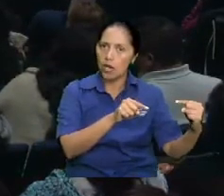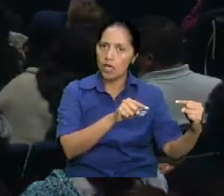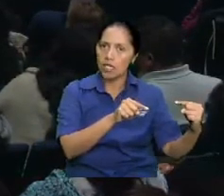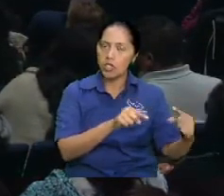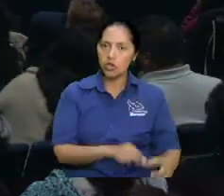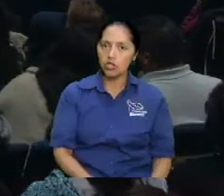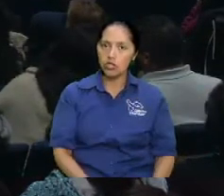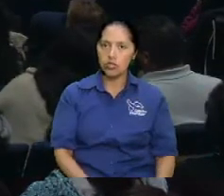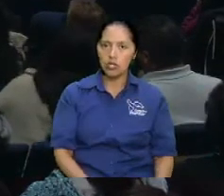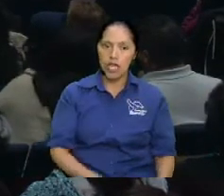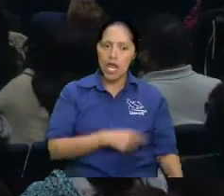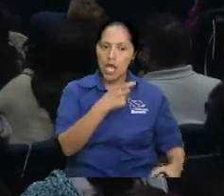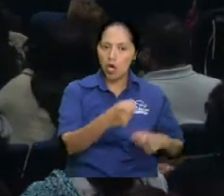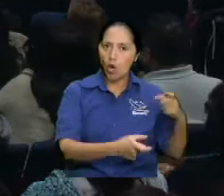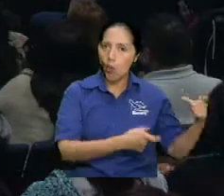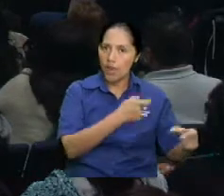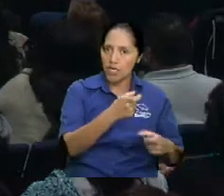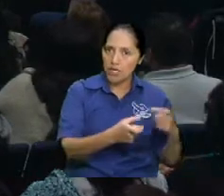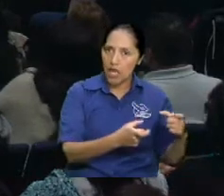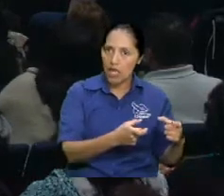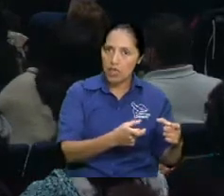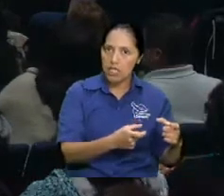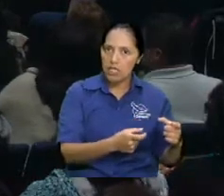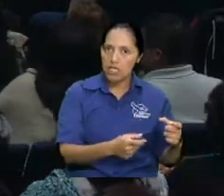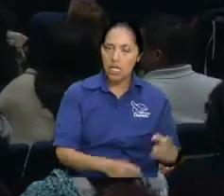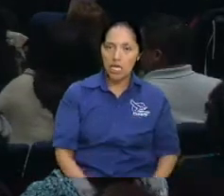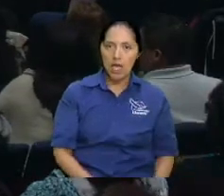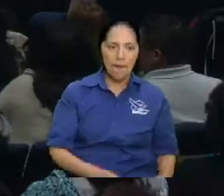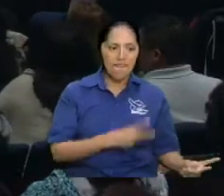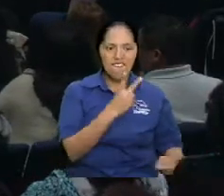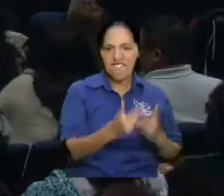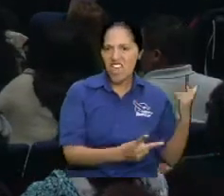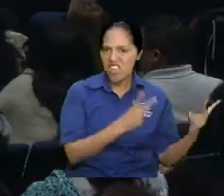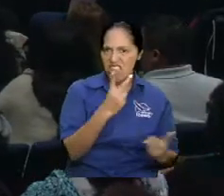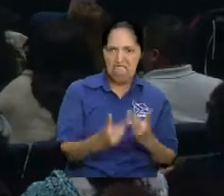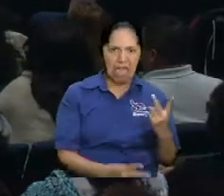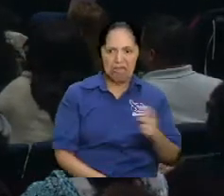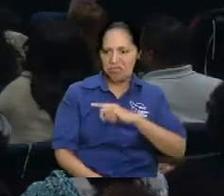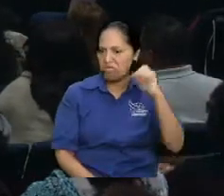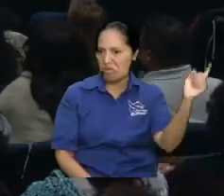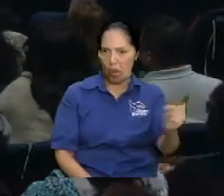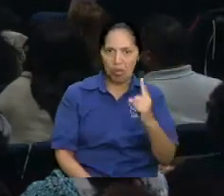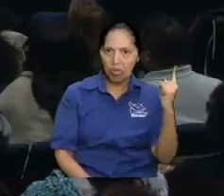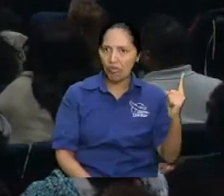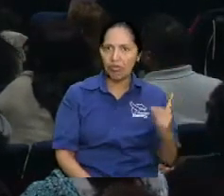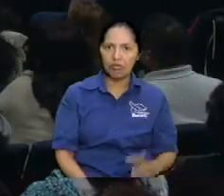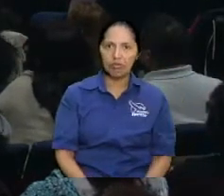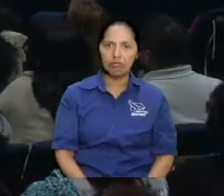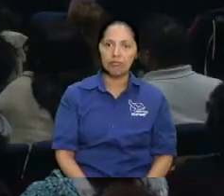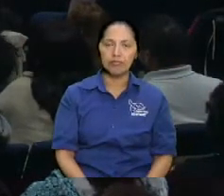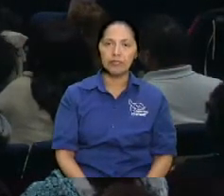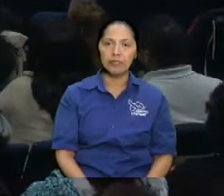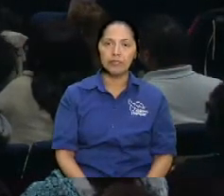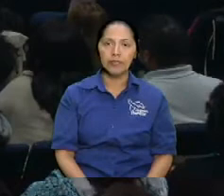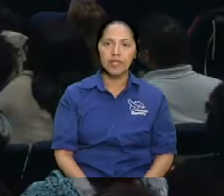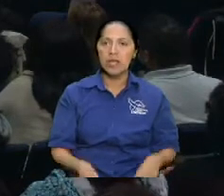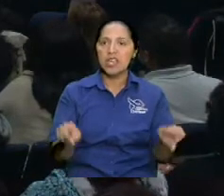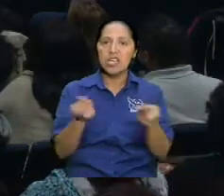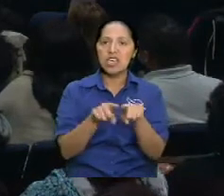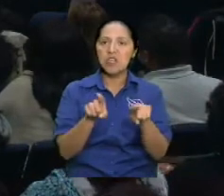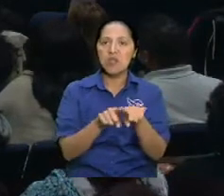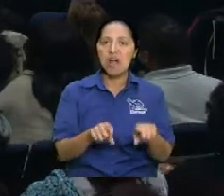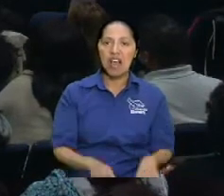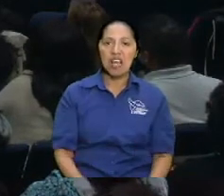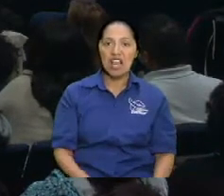postor, eso eran los madianitas. El hombre que se las lleva de que es muy pilas y que yo hago aquí que lo, y negocio y por